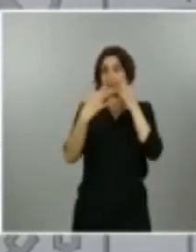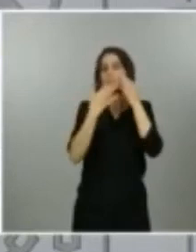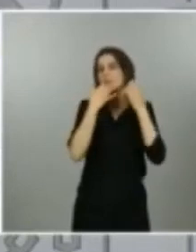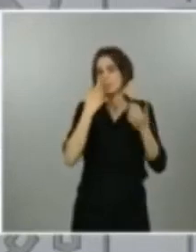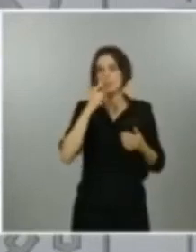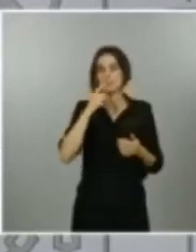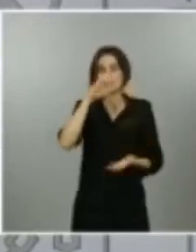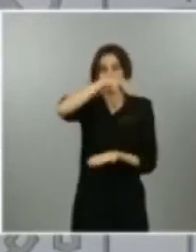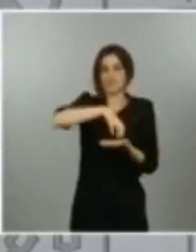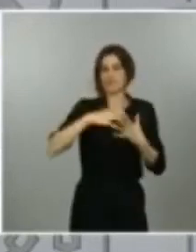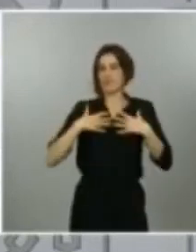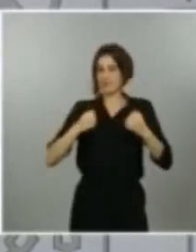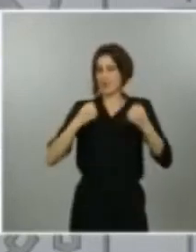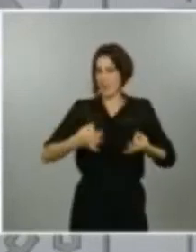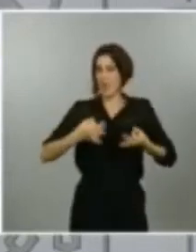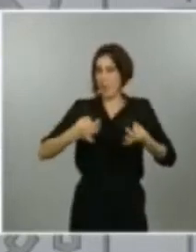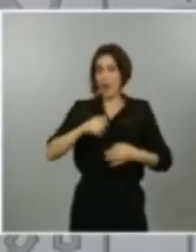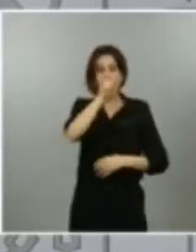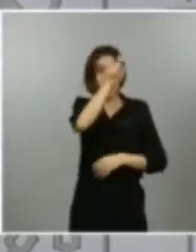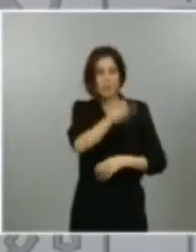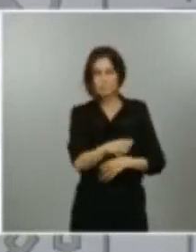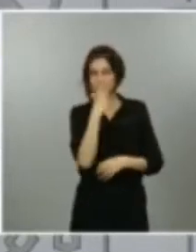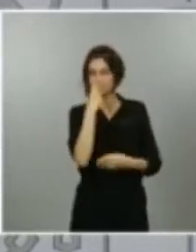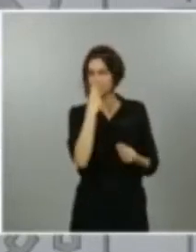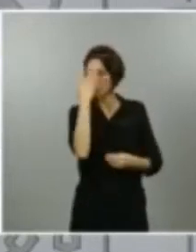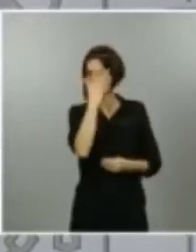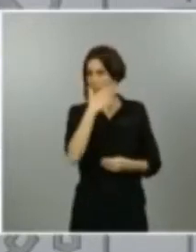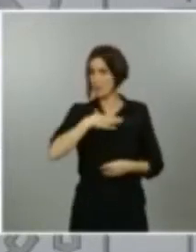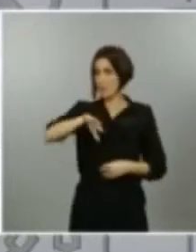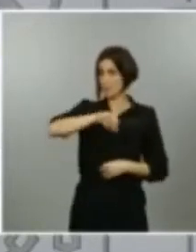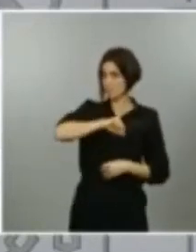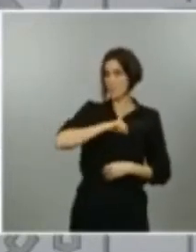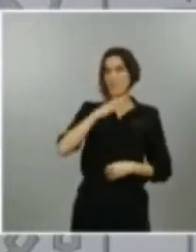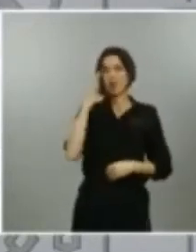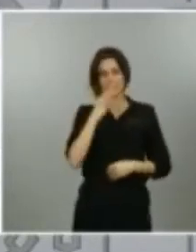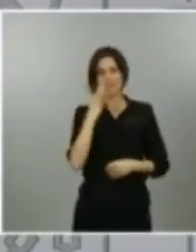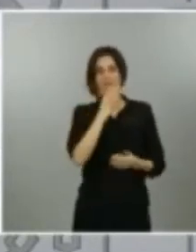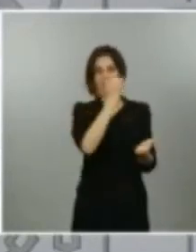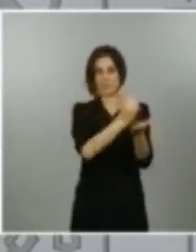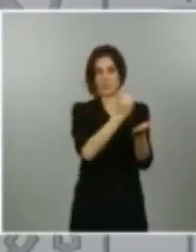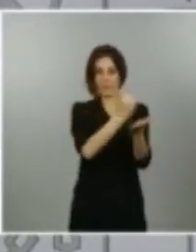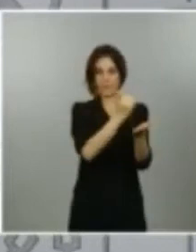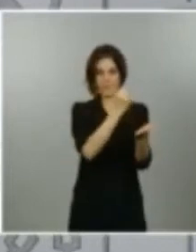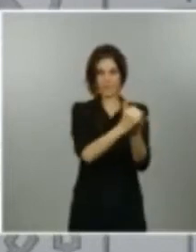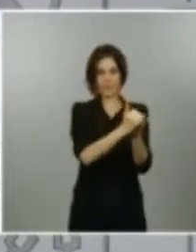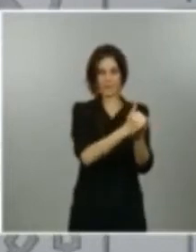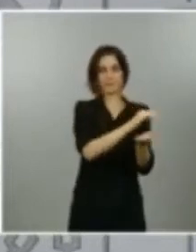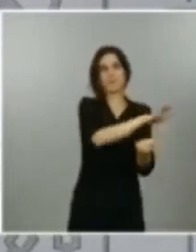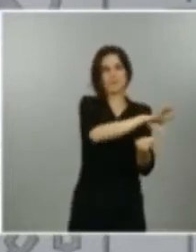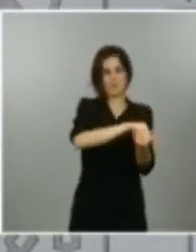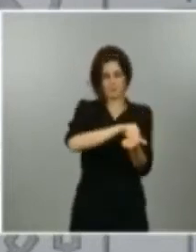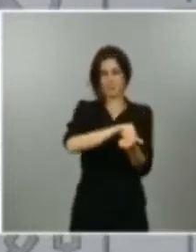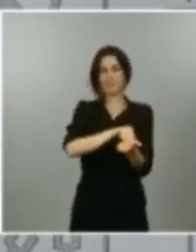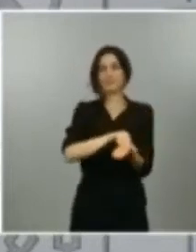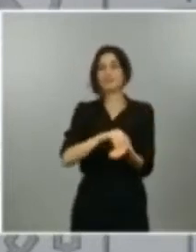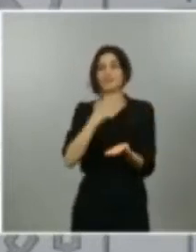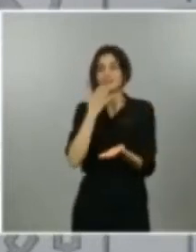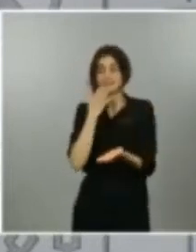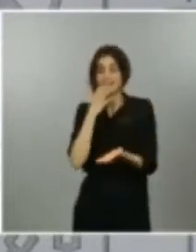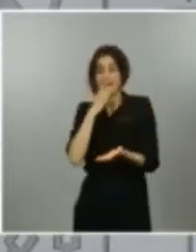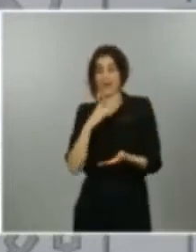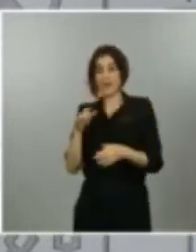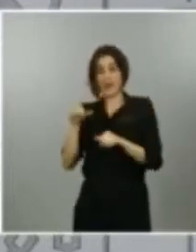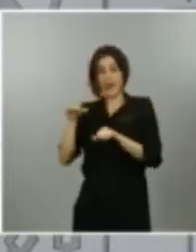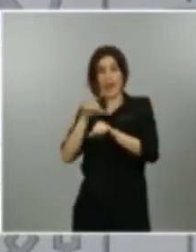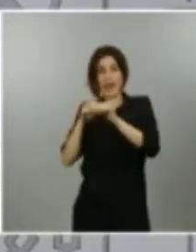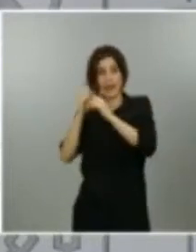proveer los recursos necesarios para tomarlas y si en los laboratorios pretendemos o mantener o incrementar el número de tests diagnósticos